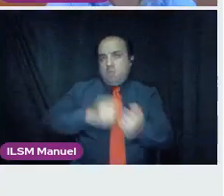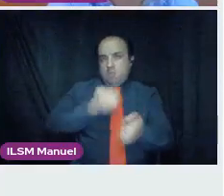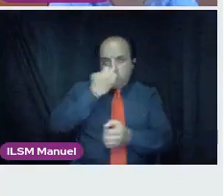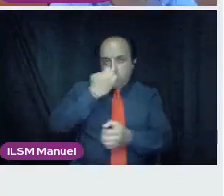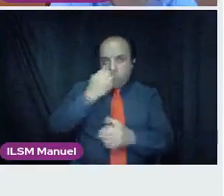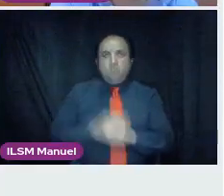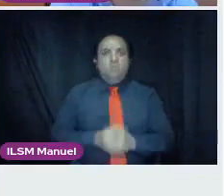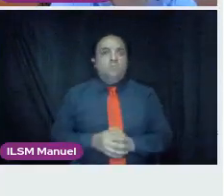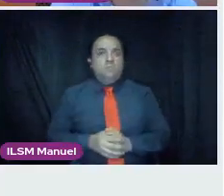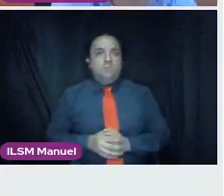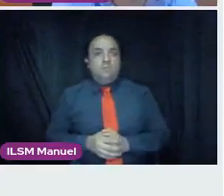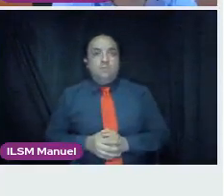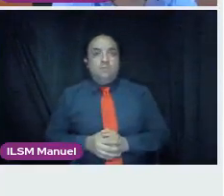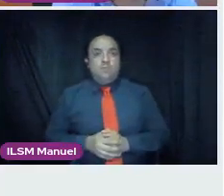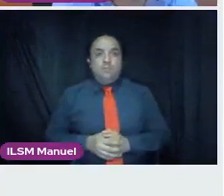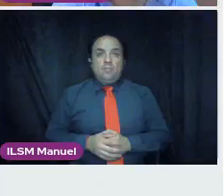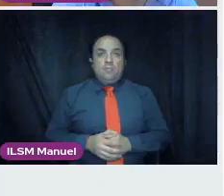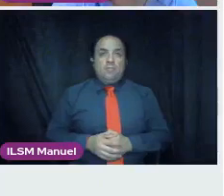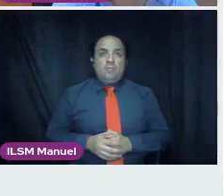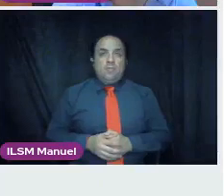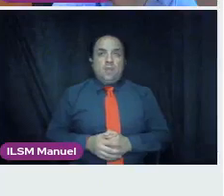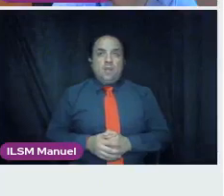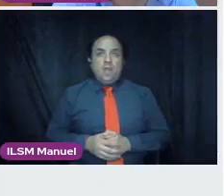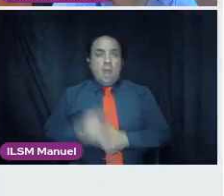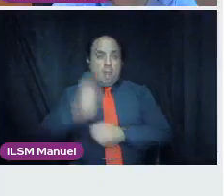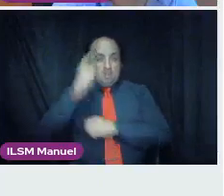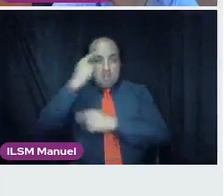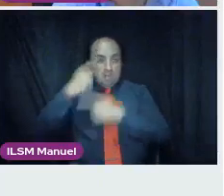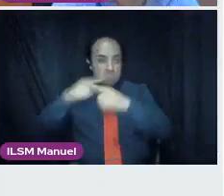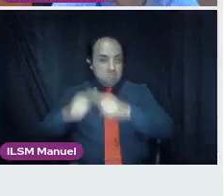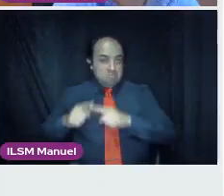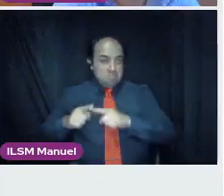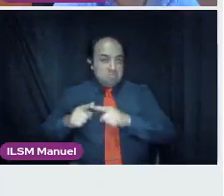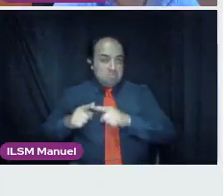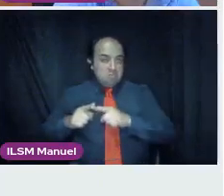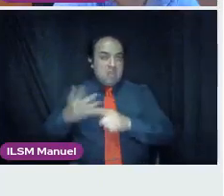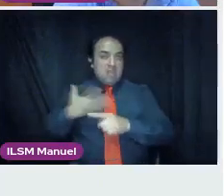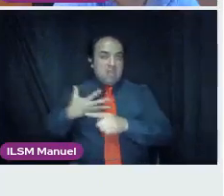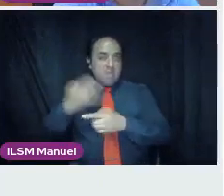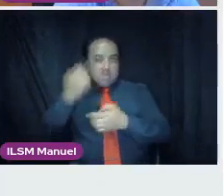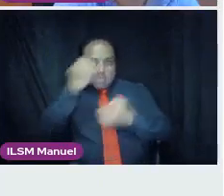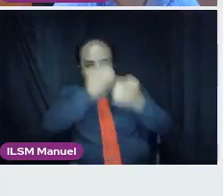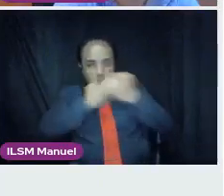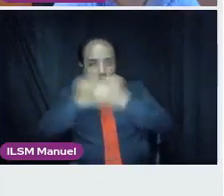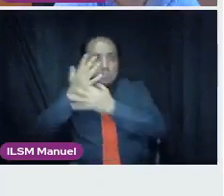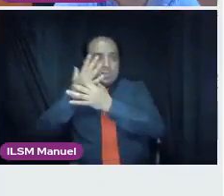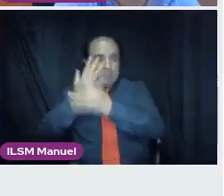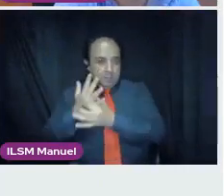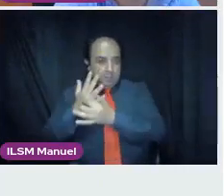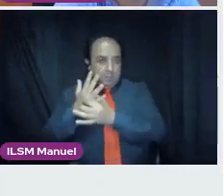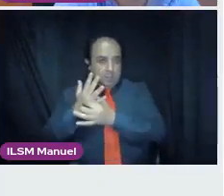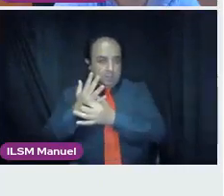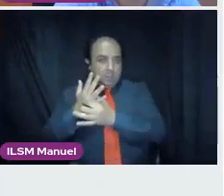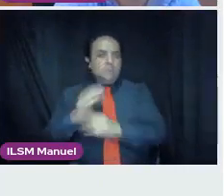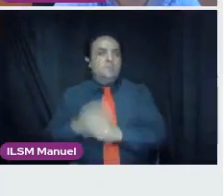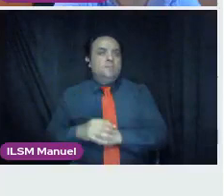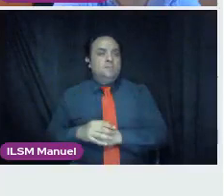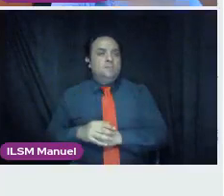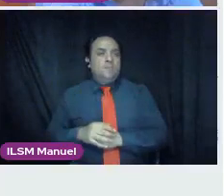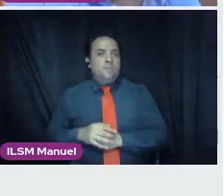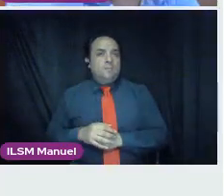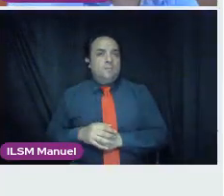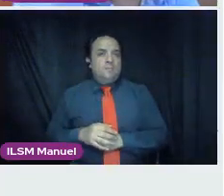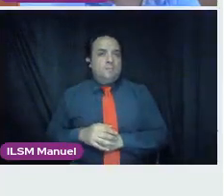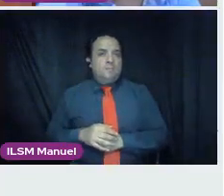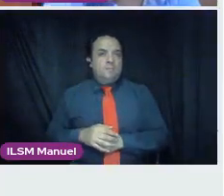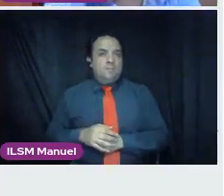muchas creencias, por ejemplo, hay estudios que nos dicen que